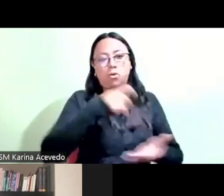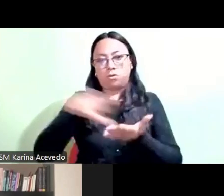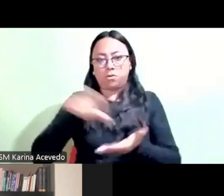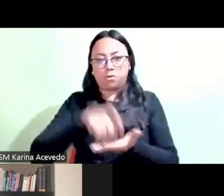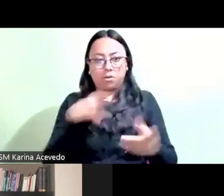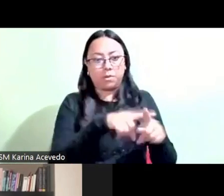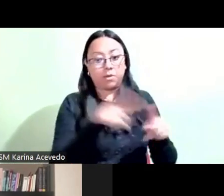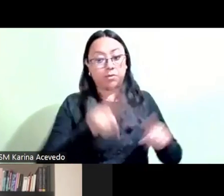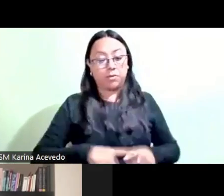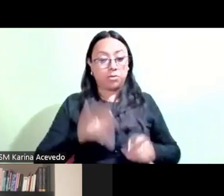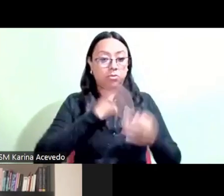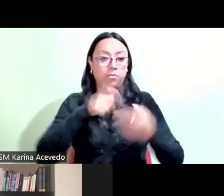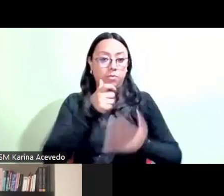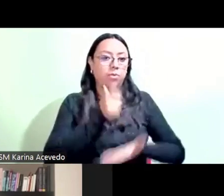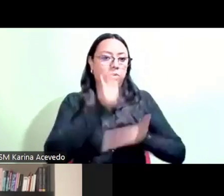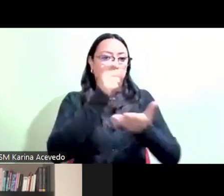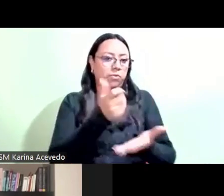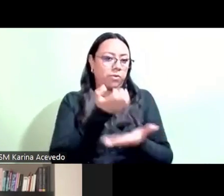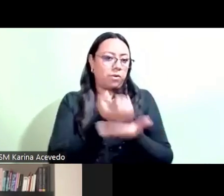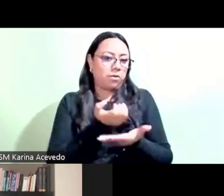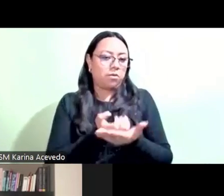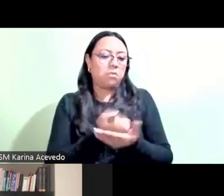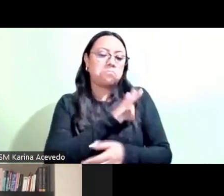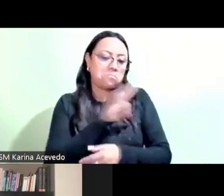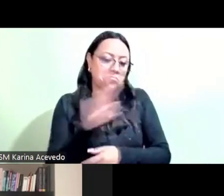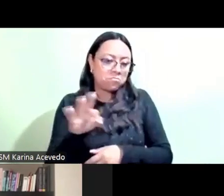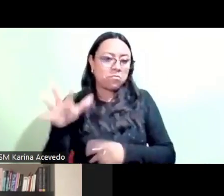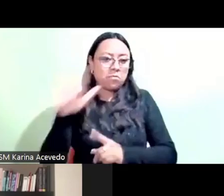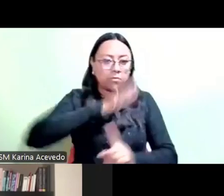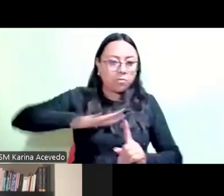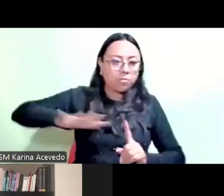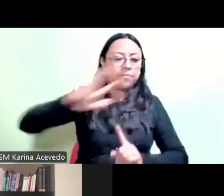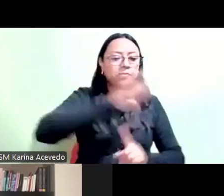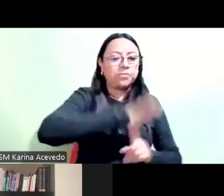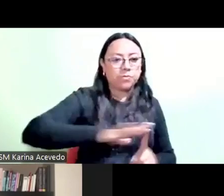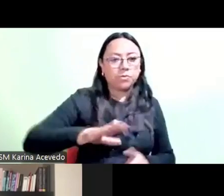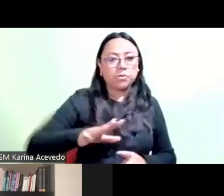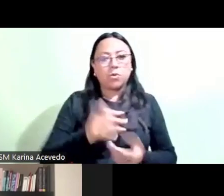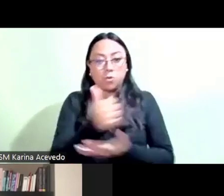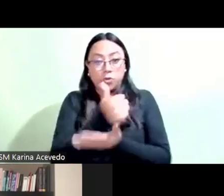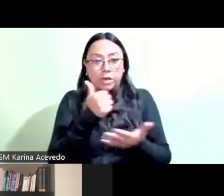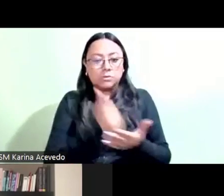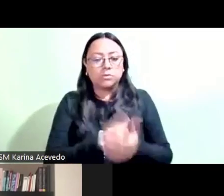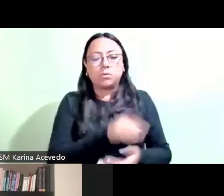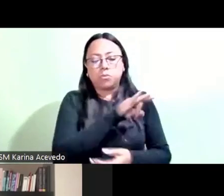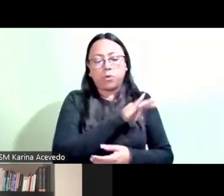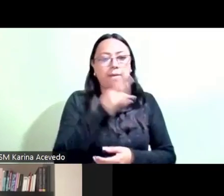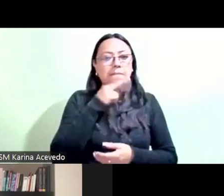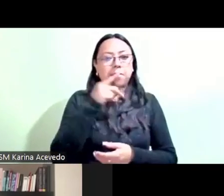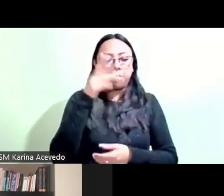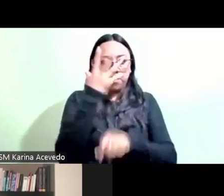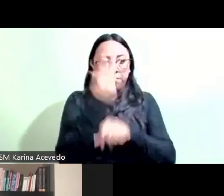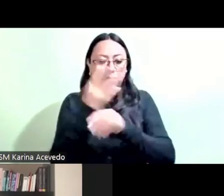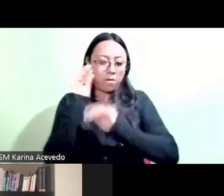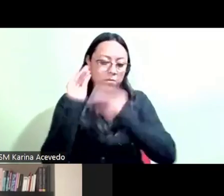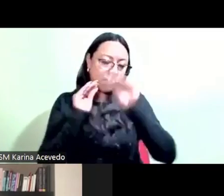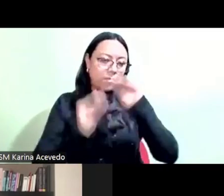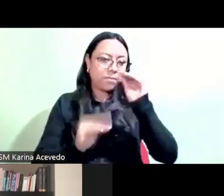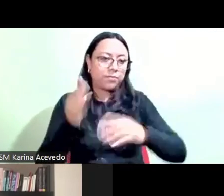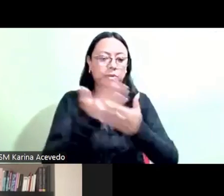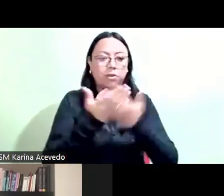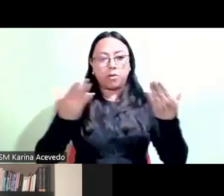que permita mejorar el entorno urbano. Propone reafirmar el territorio de la alcaldía como el principal polo concentrador de la